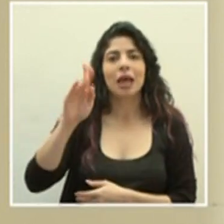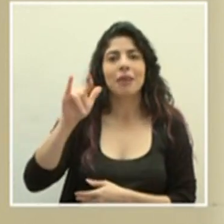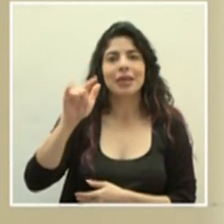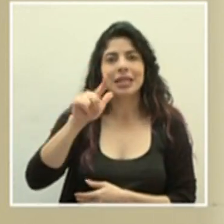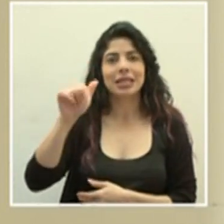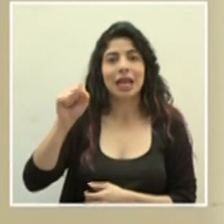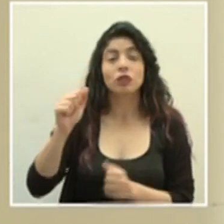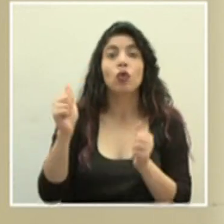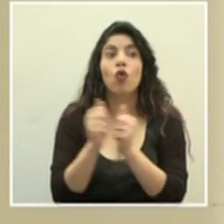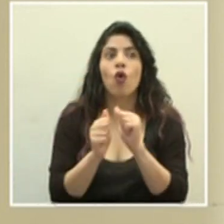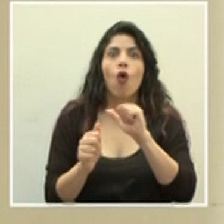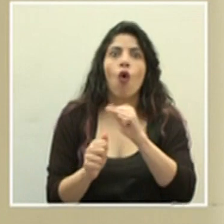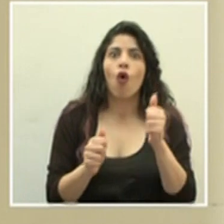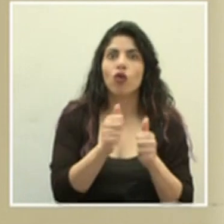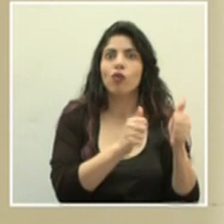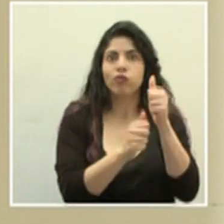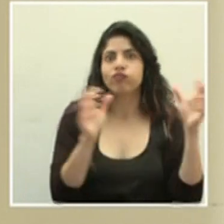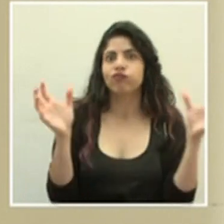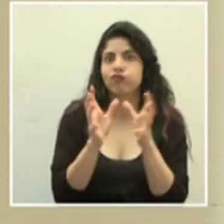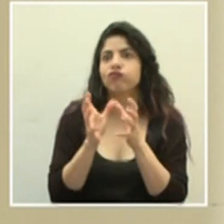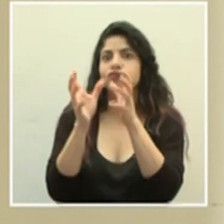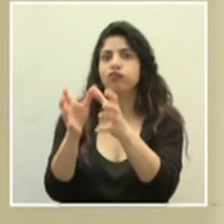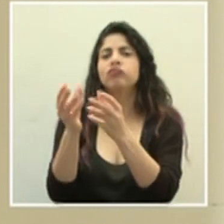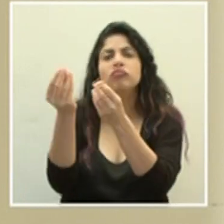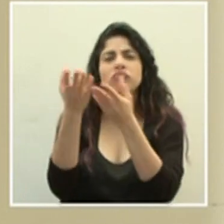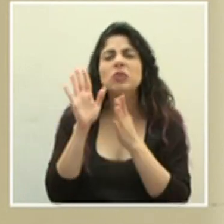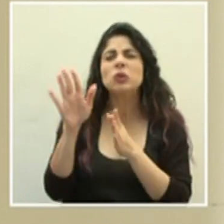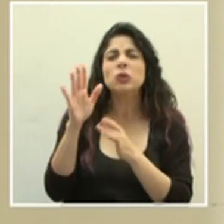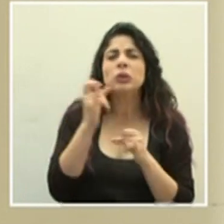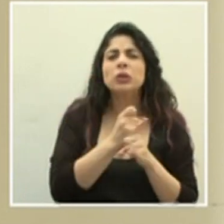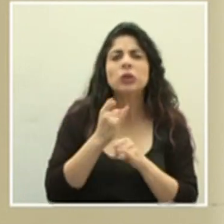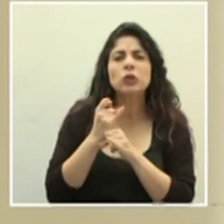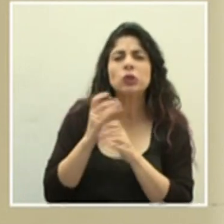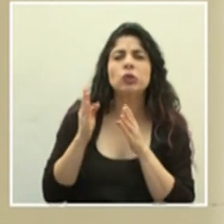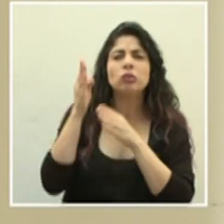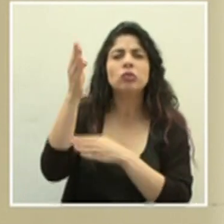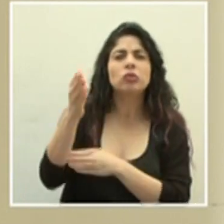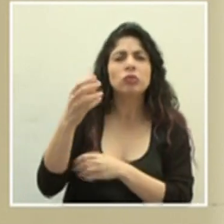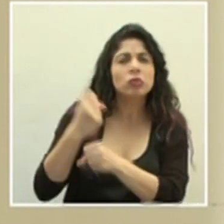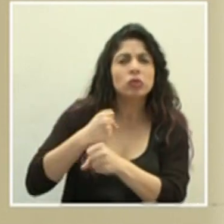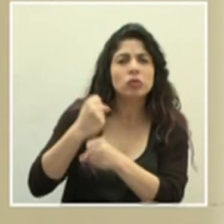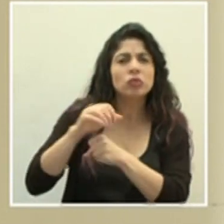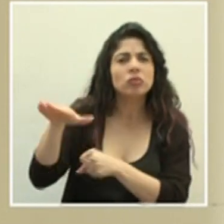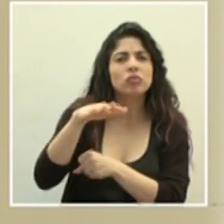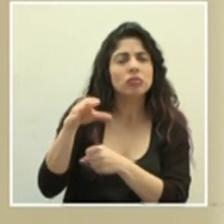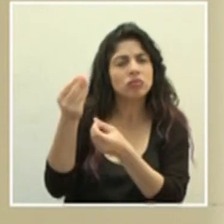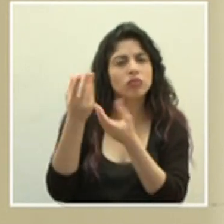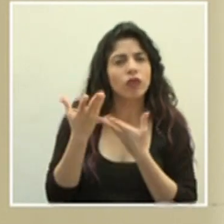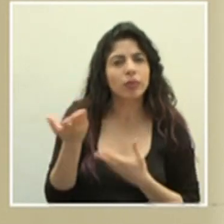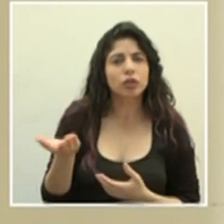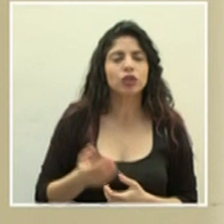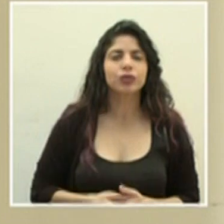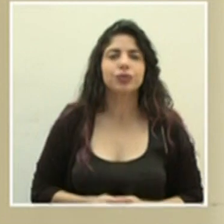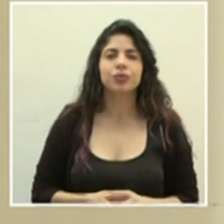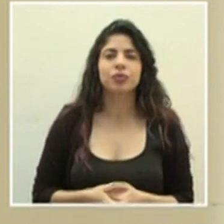otros jerarcas, nos detallan el operativo interinstitucional que se realiza en la zona.